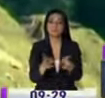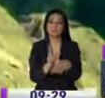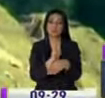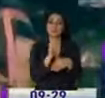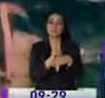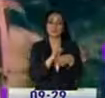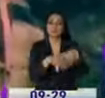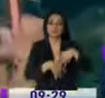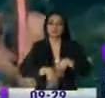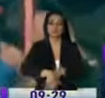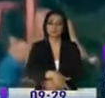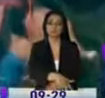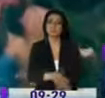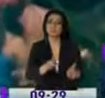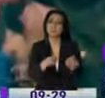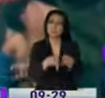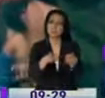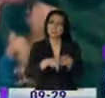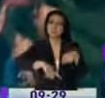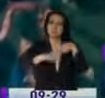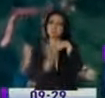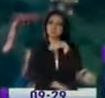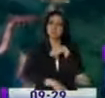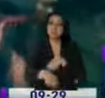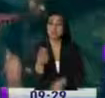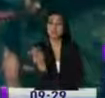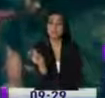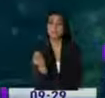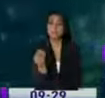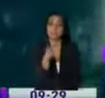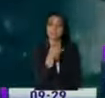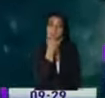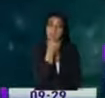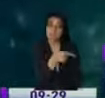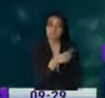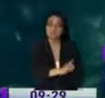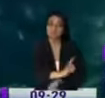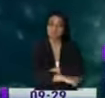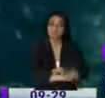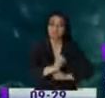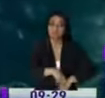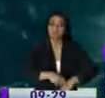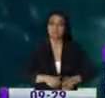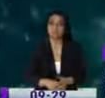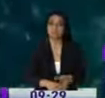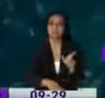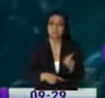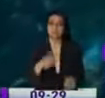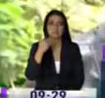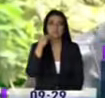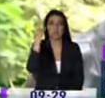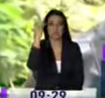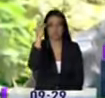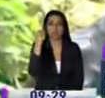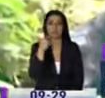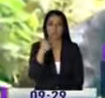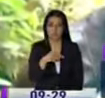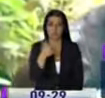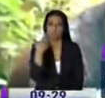esta cascada en forma de castigo para los jóvenes por sus malos comportamientos. Personas mayores han